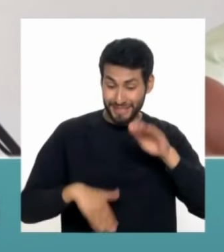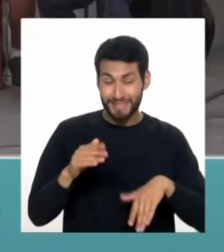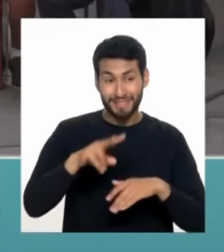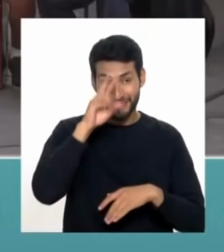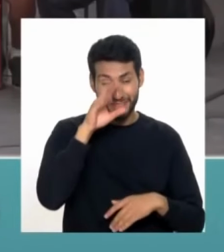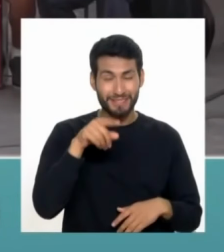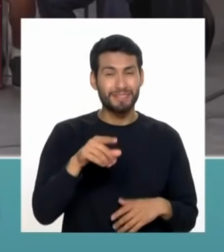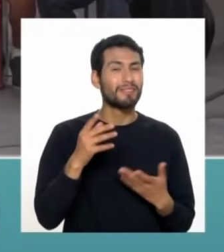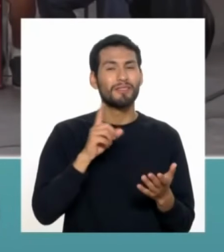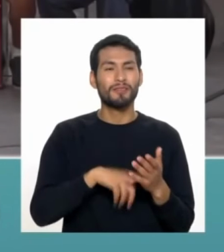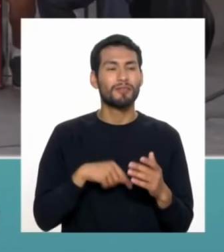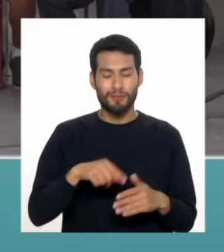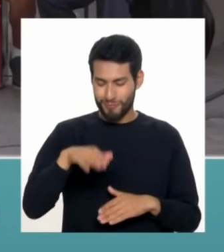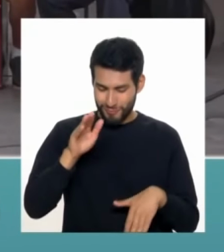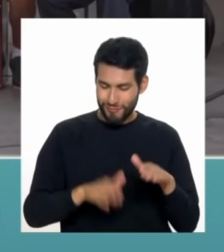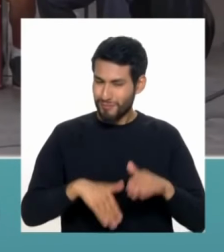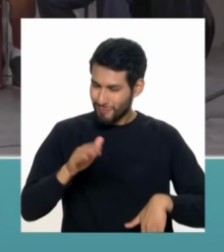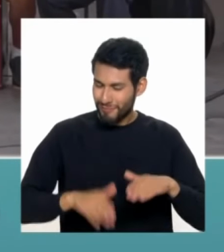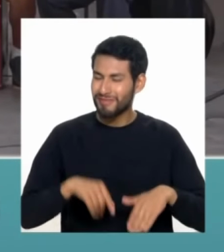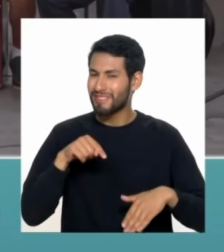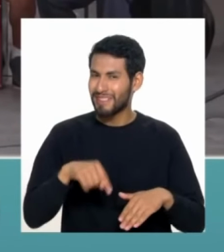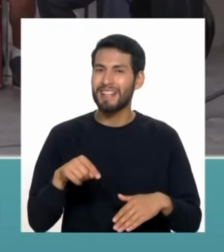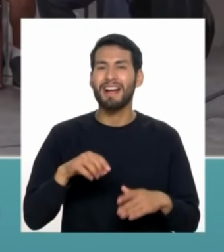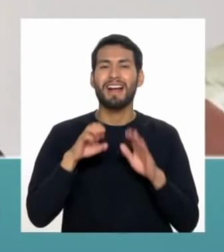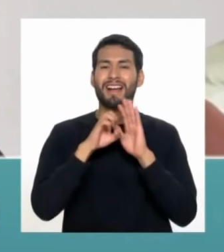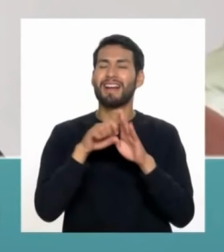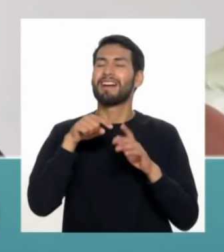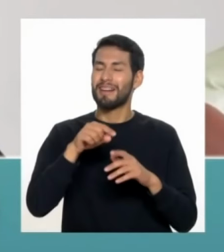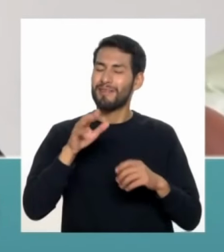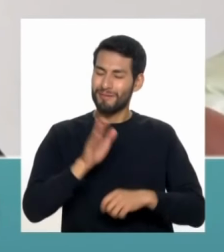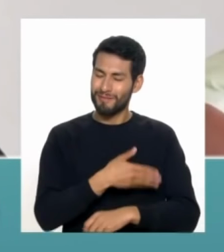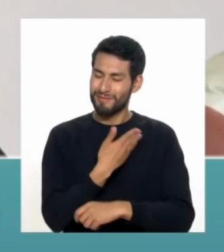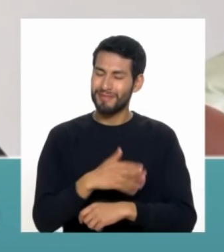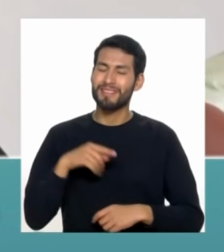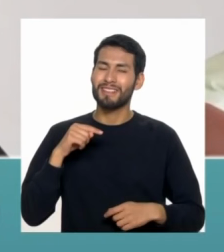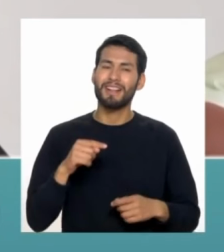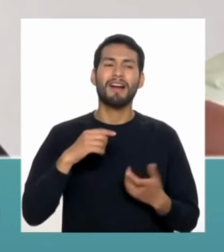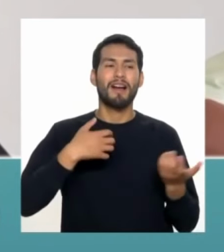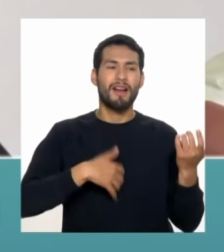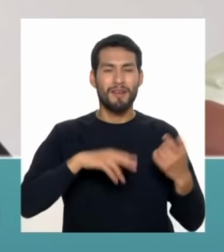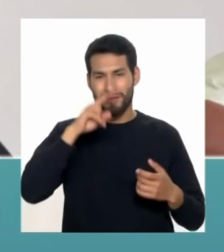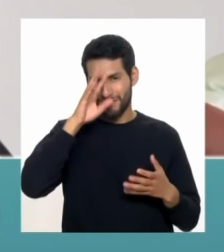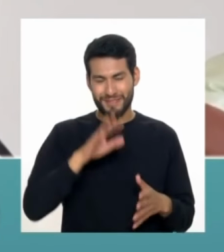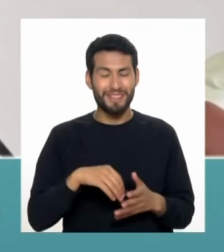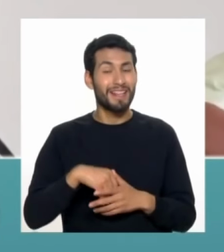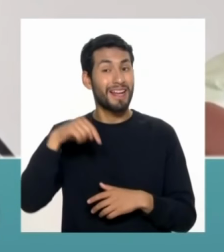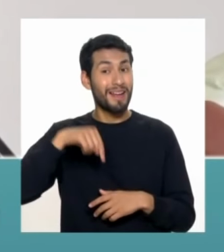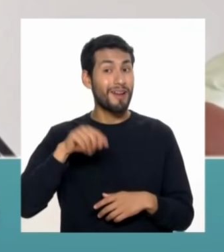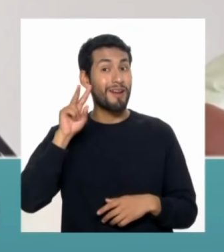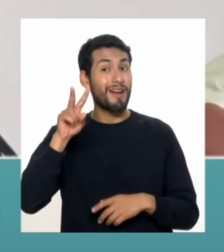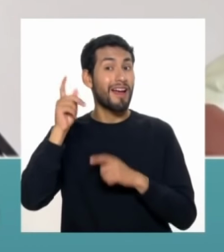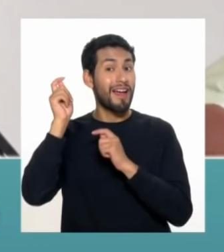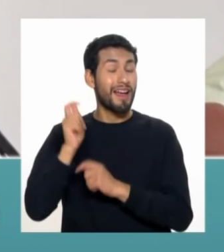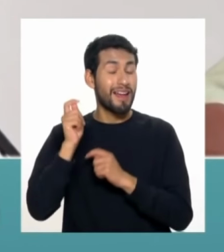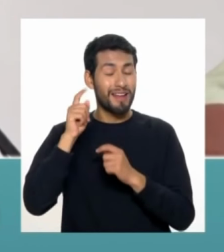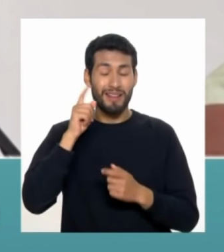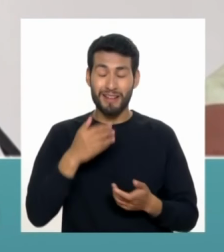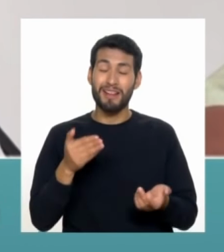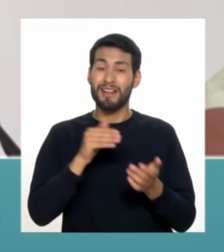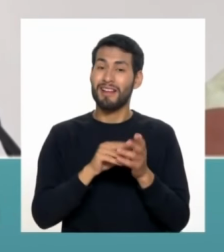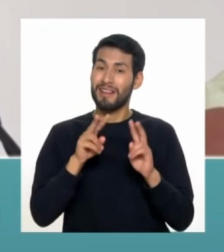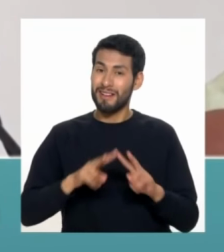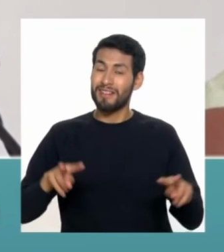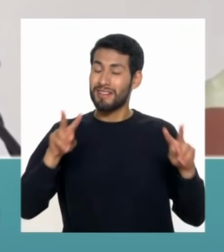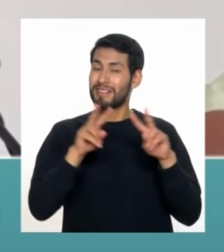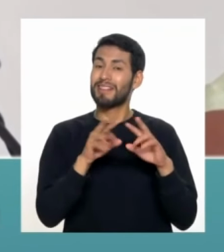es un instrumento de percusión emblemático de la música criolla. Y hoy, 2 de agosto, hay que revalorar